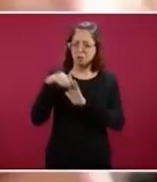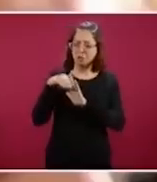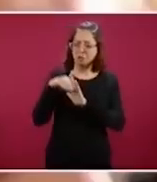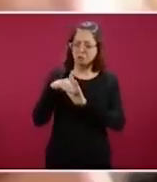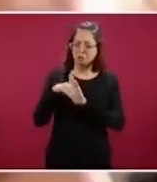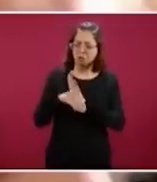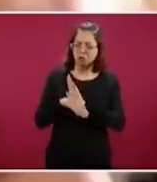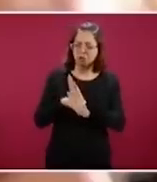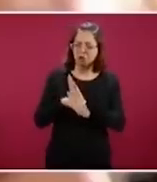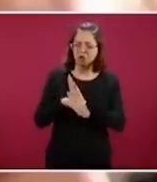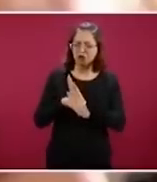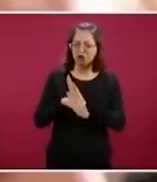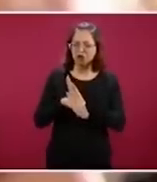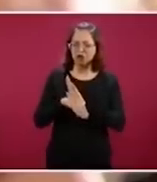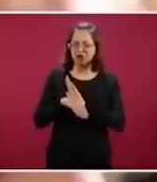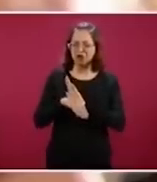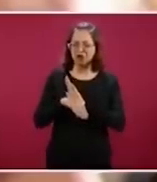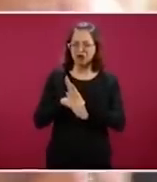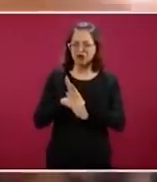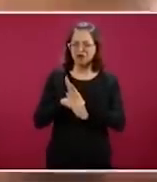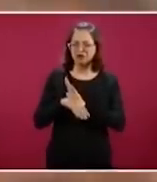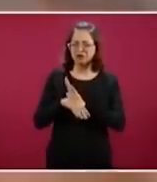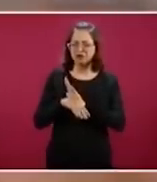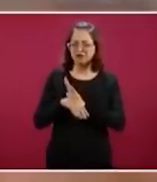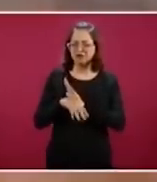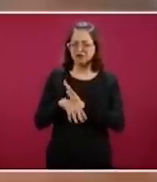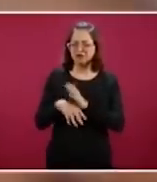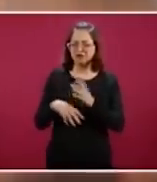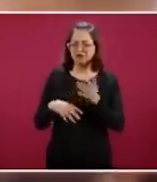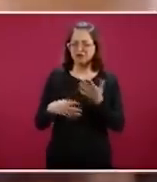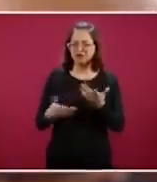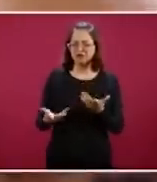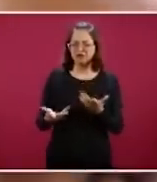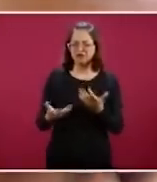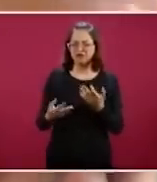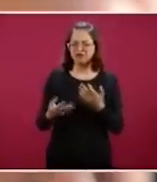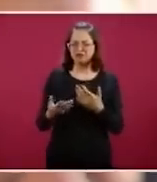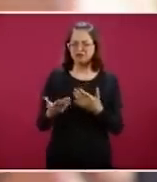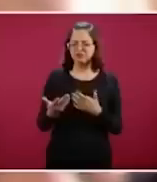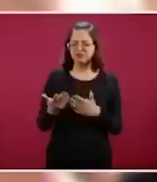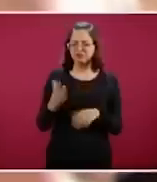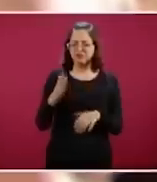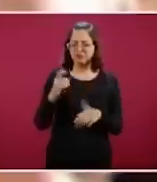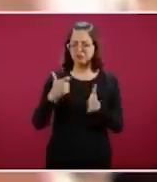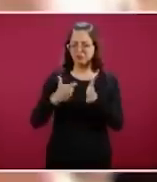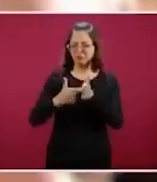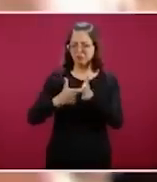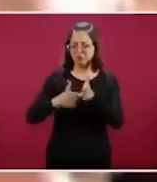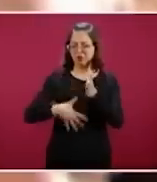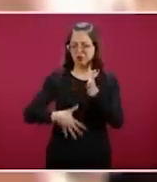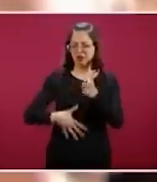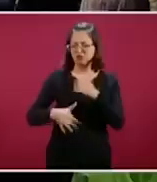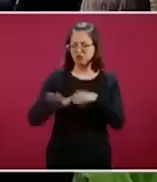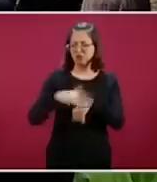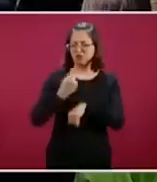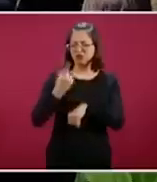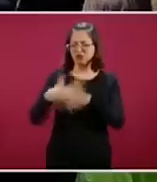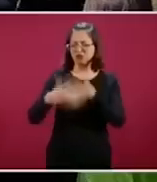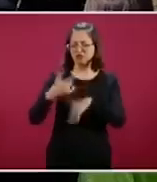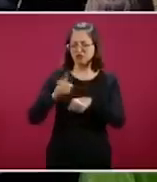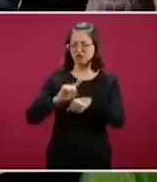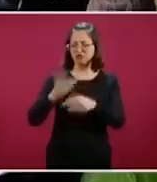y ha bajado bastante. Todo es bajo una problemática que se dio hace 15 días, que